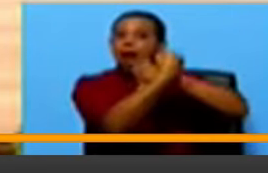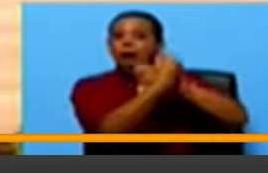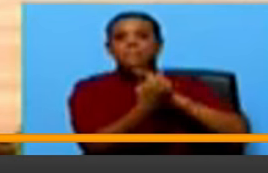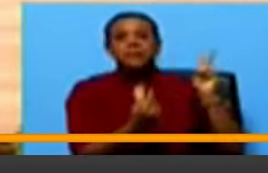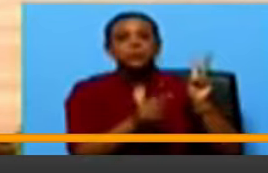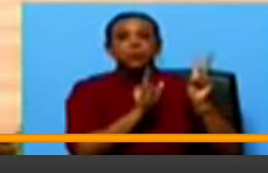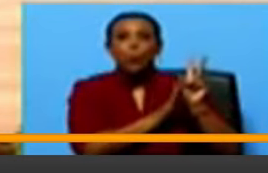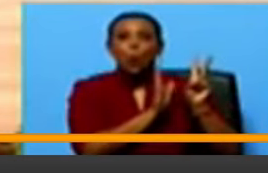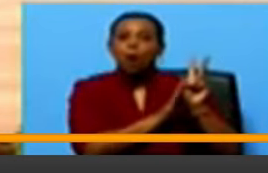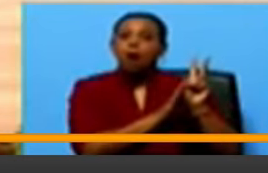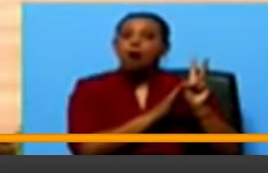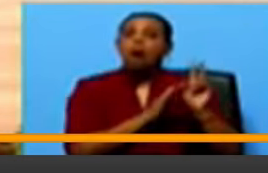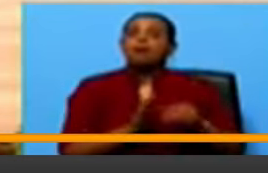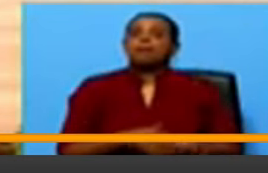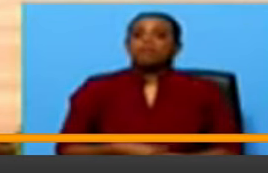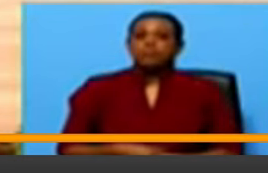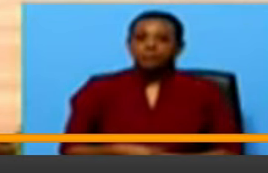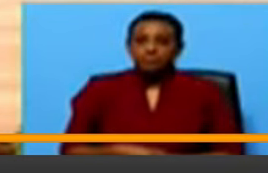Venezuela,